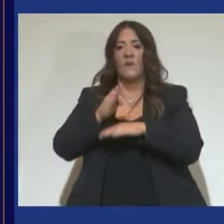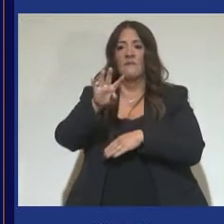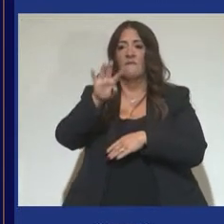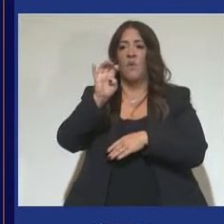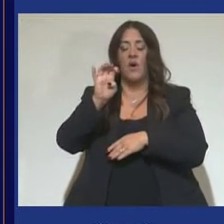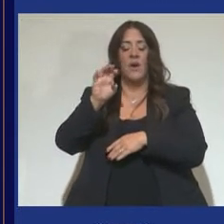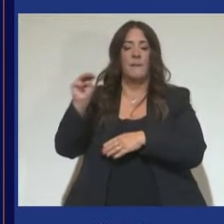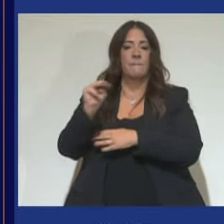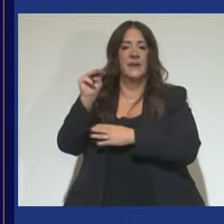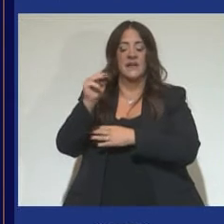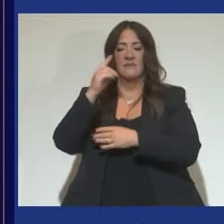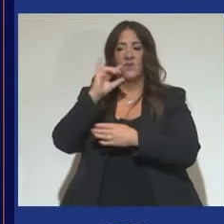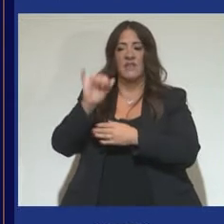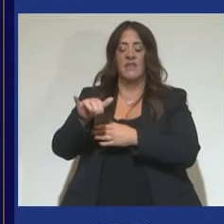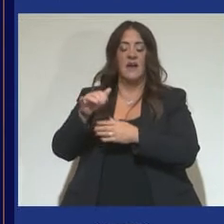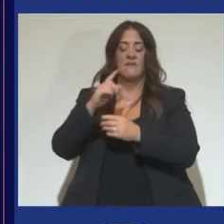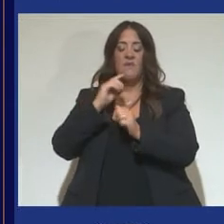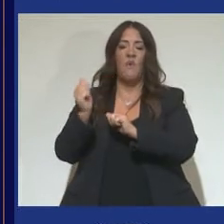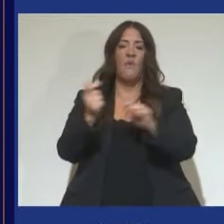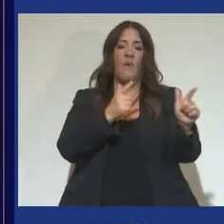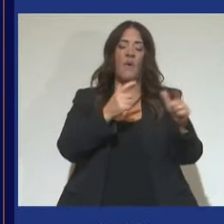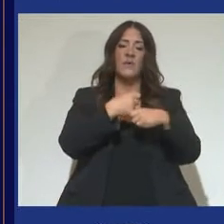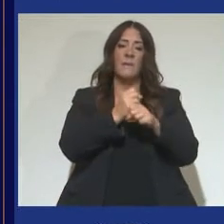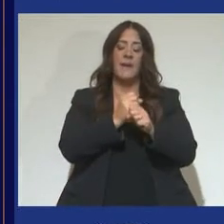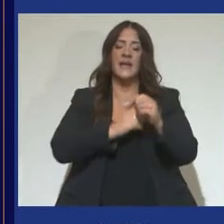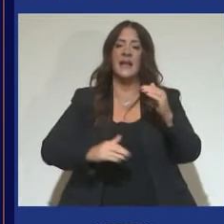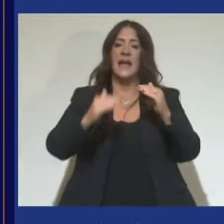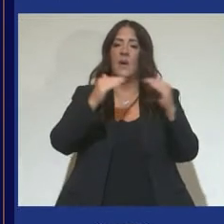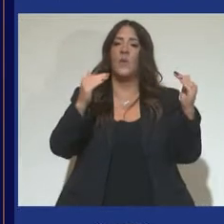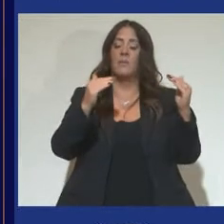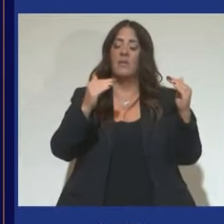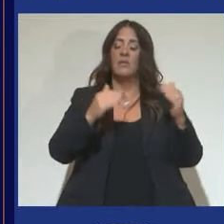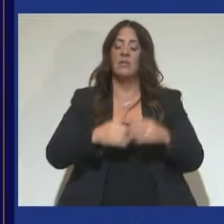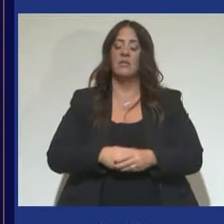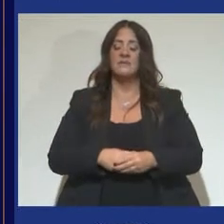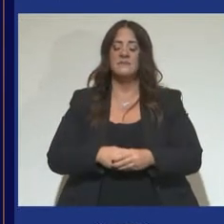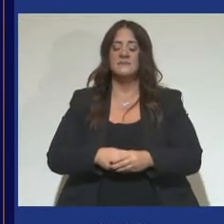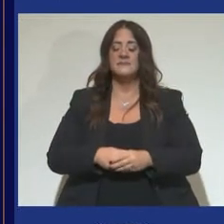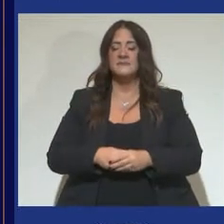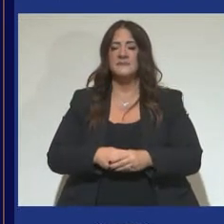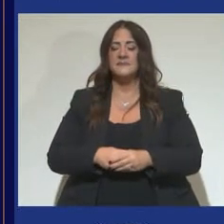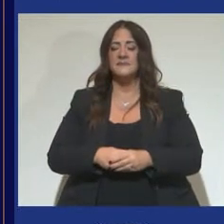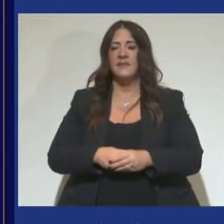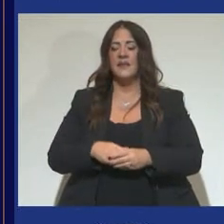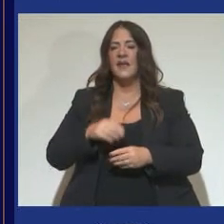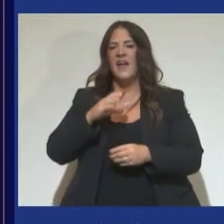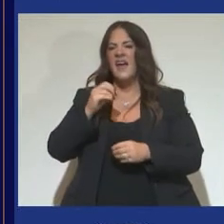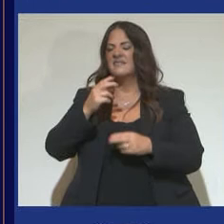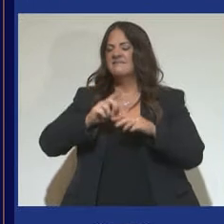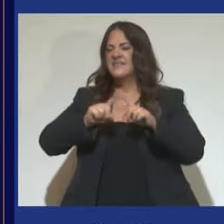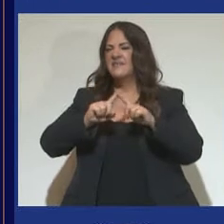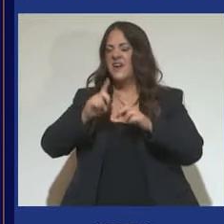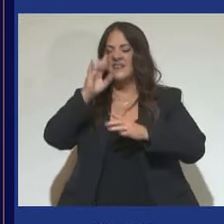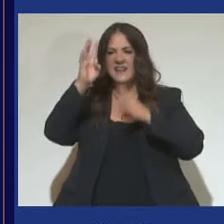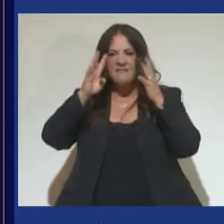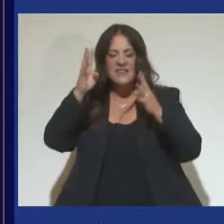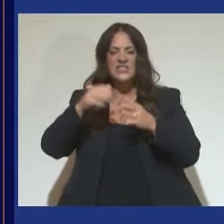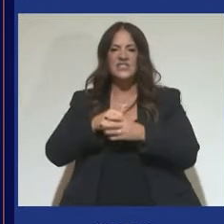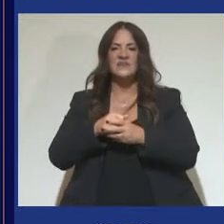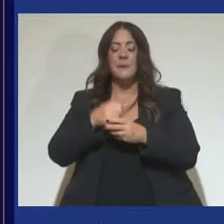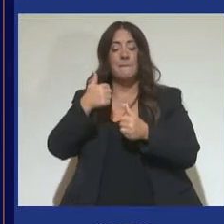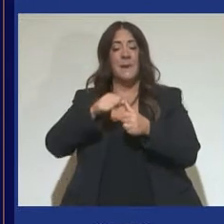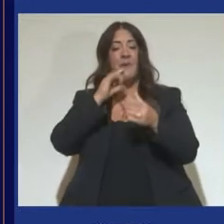94 94 millones de dólares que fue ese plan de innovación del clima ahora queremos